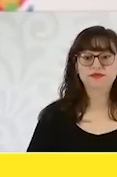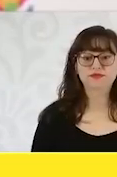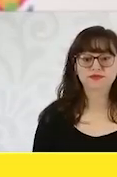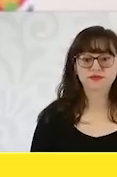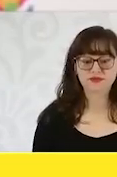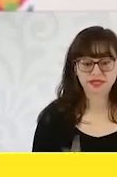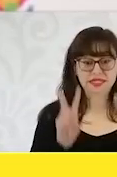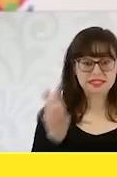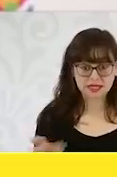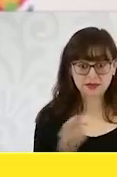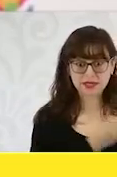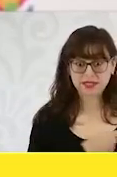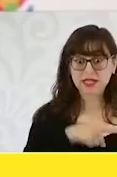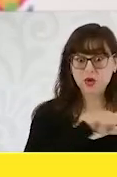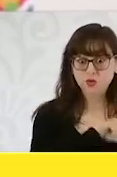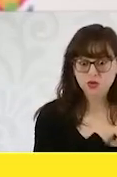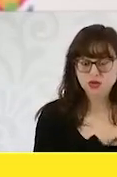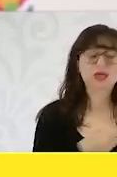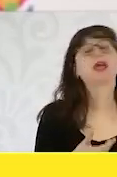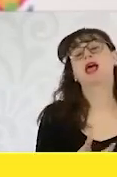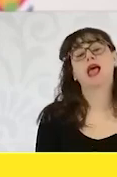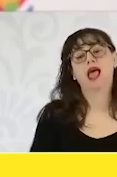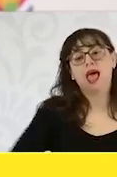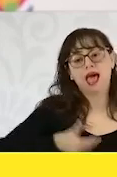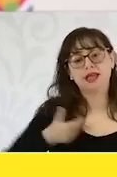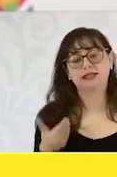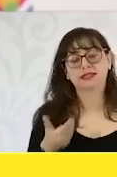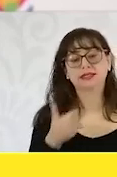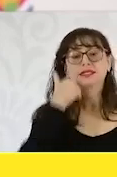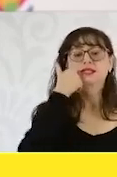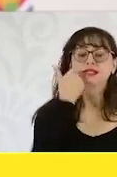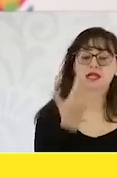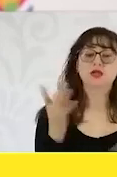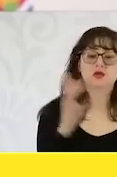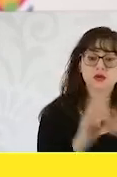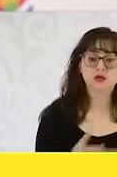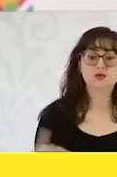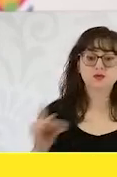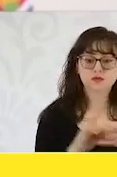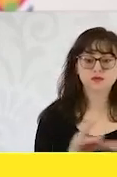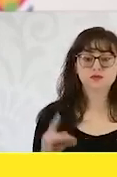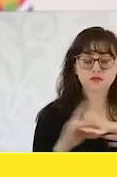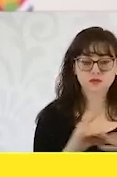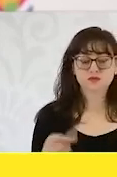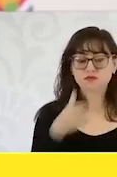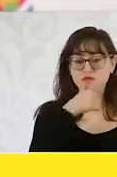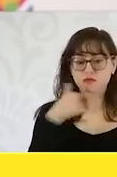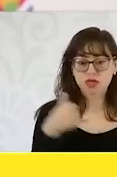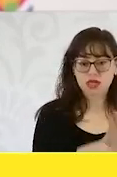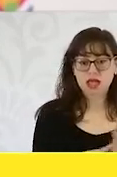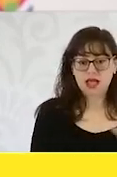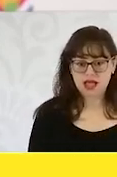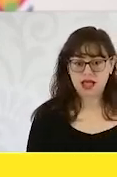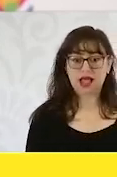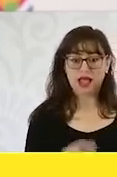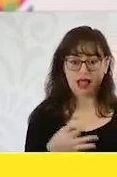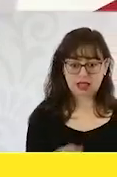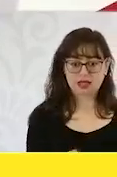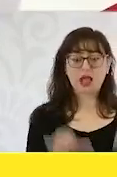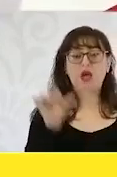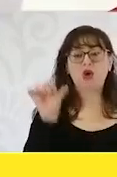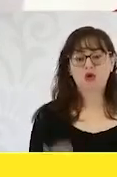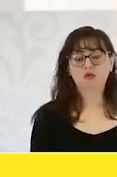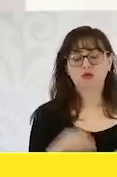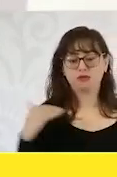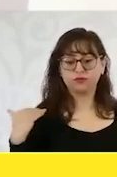Vamos ahora a otros temas que de alguna forma tienen también mucho que ver con esto que le acabo de platicar, porque en noticia nacional, la presidenta de México, Claudia Sheinbaum,